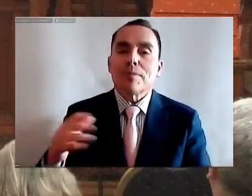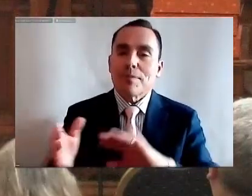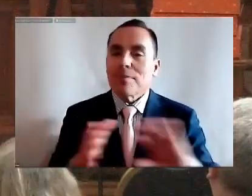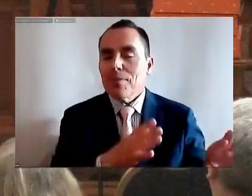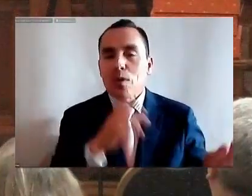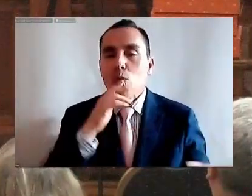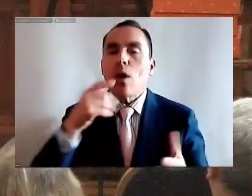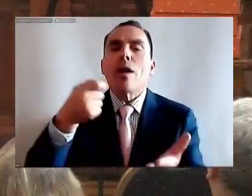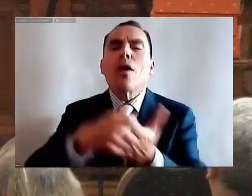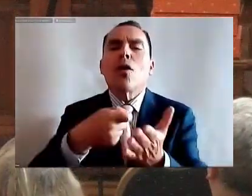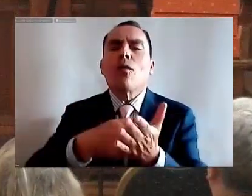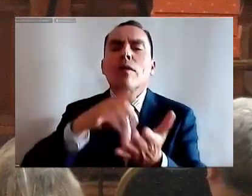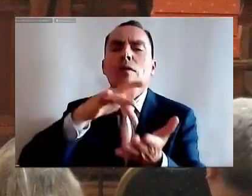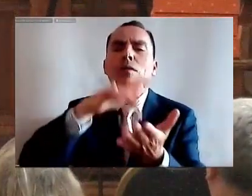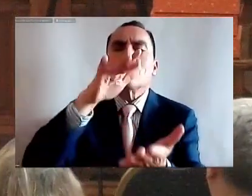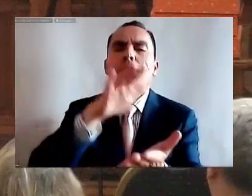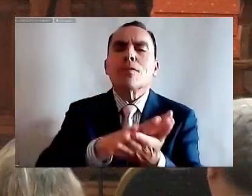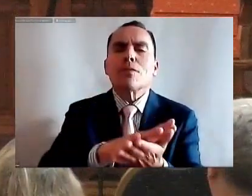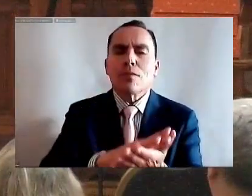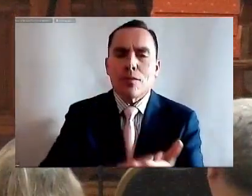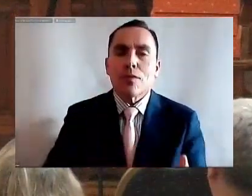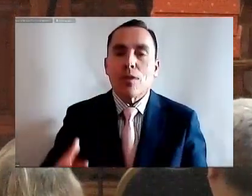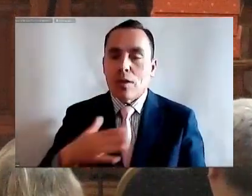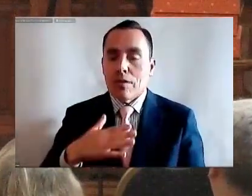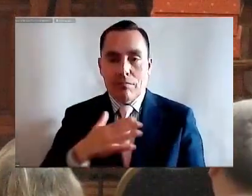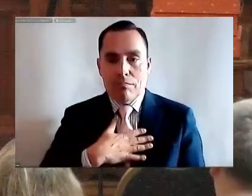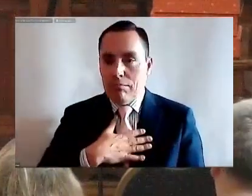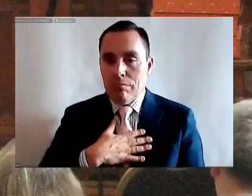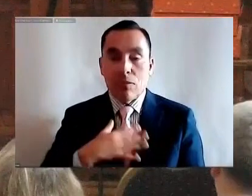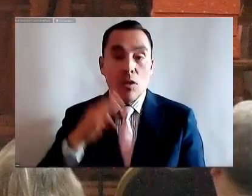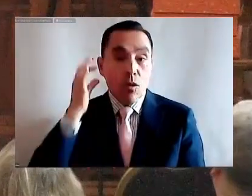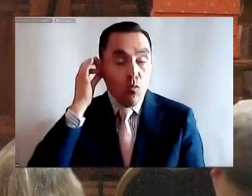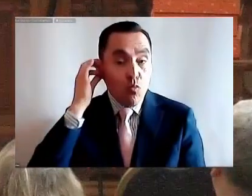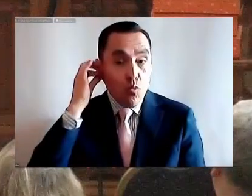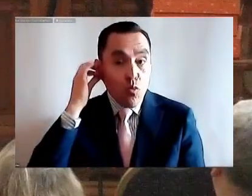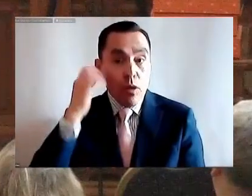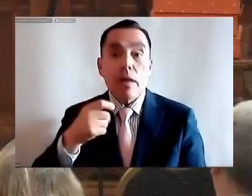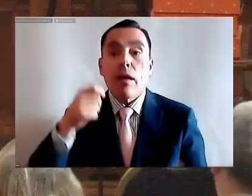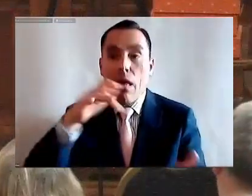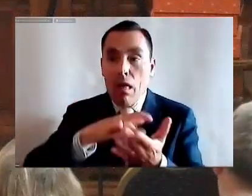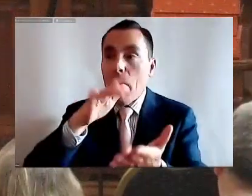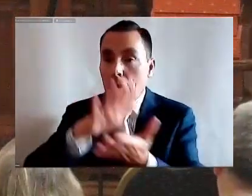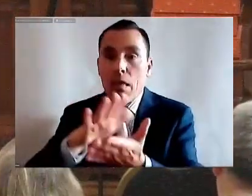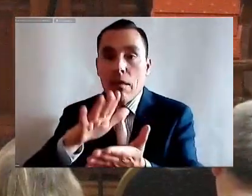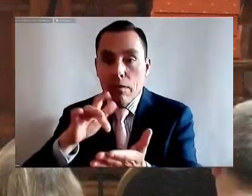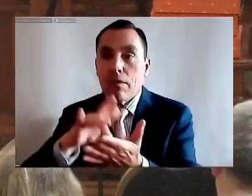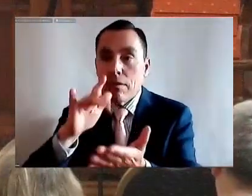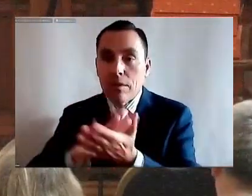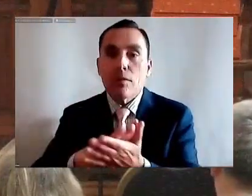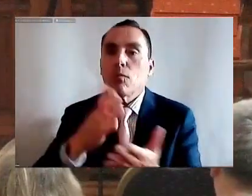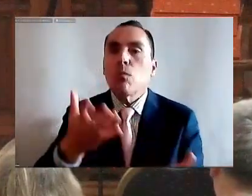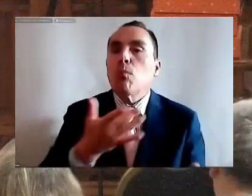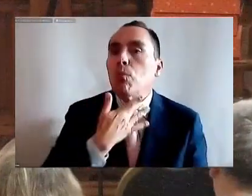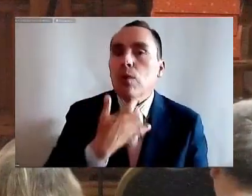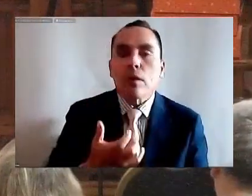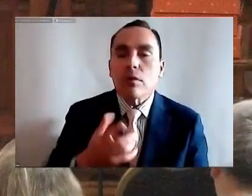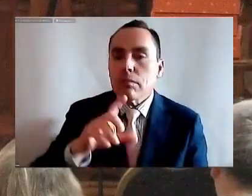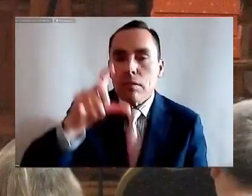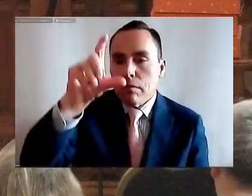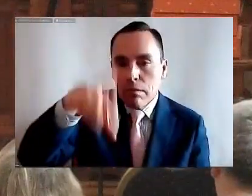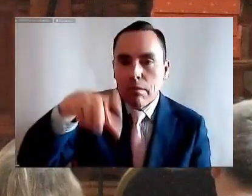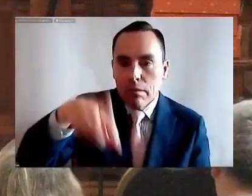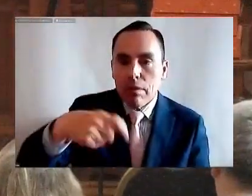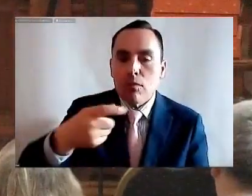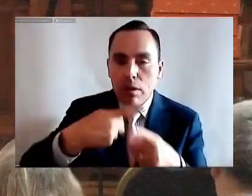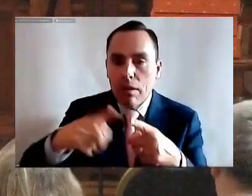¿verdad? Las mujeres son mejores deudoras y sin embargo son menos veces deudoras, son menos sujetos de crédito. Y bueno,